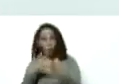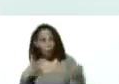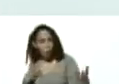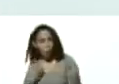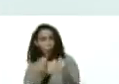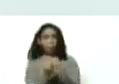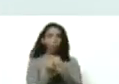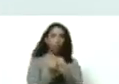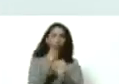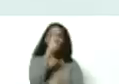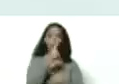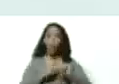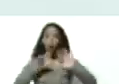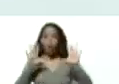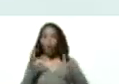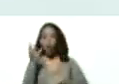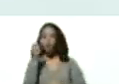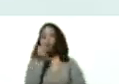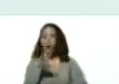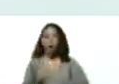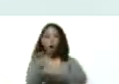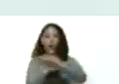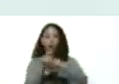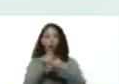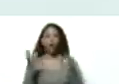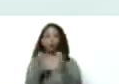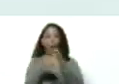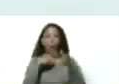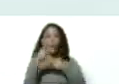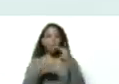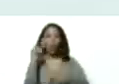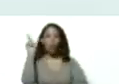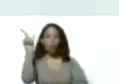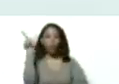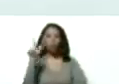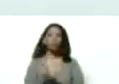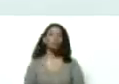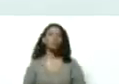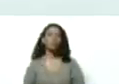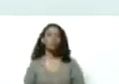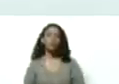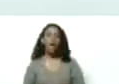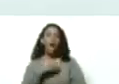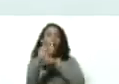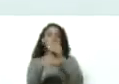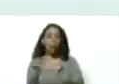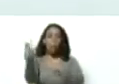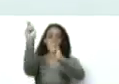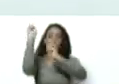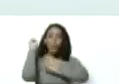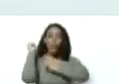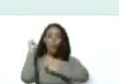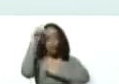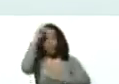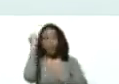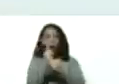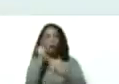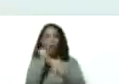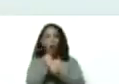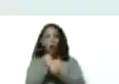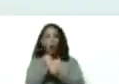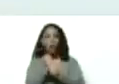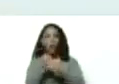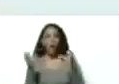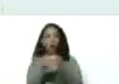El uno por diez del buen gobierno y el Partido Socialista Unido de Venezuela asumiendo su papel, Diosdado, de